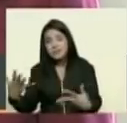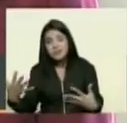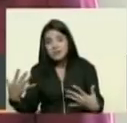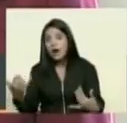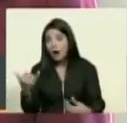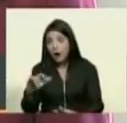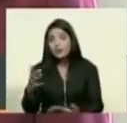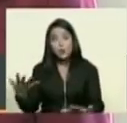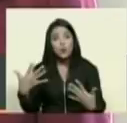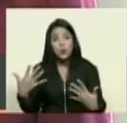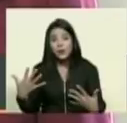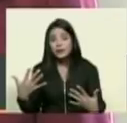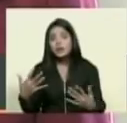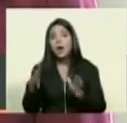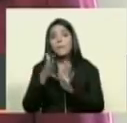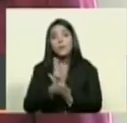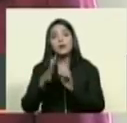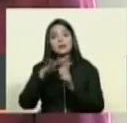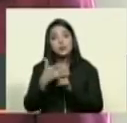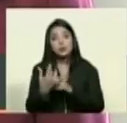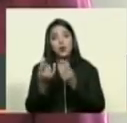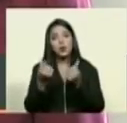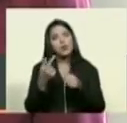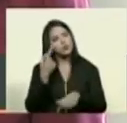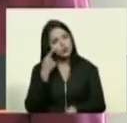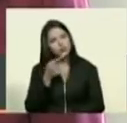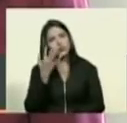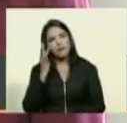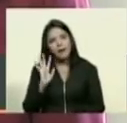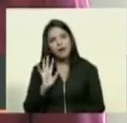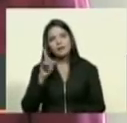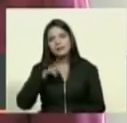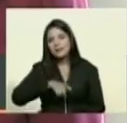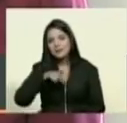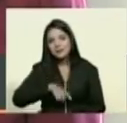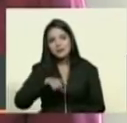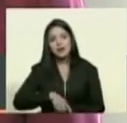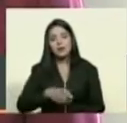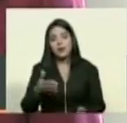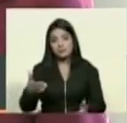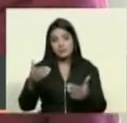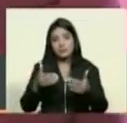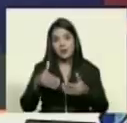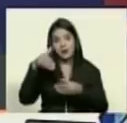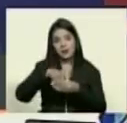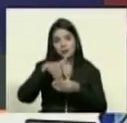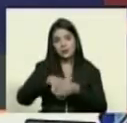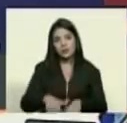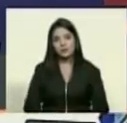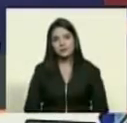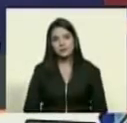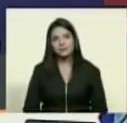existe para la situación económica, ¿usted consideraría necesario adelantar las elecciones?